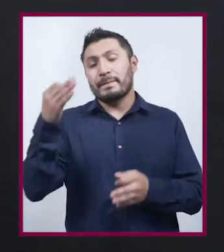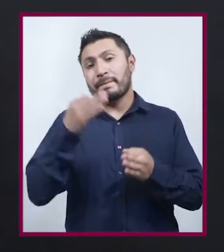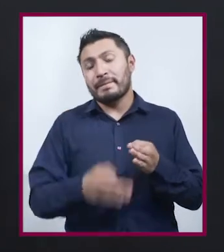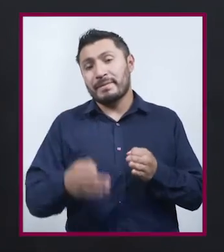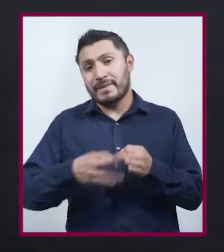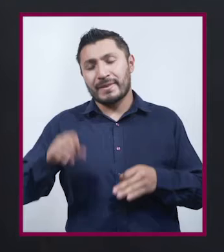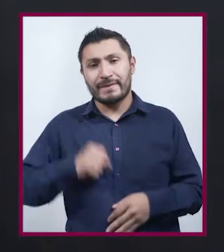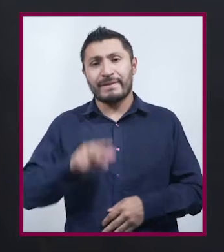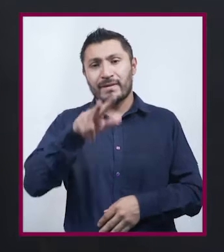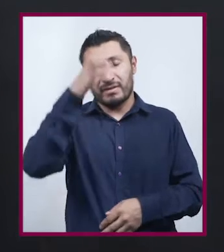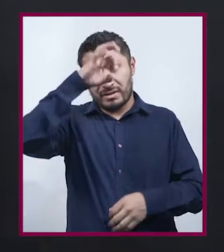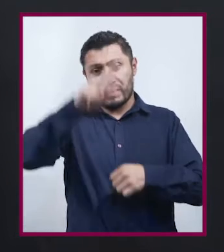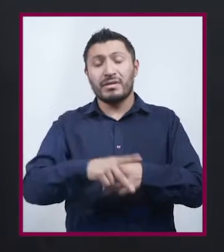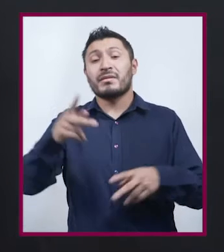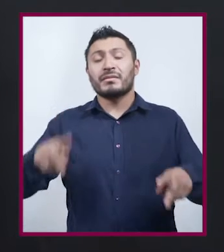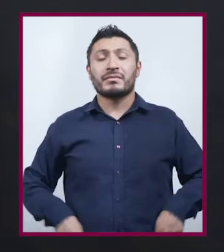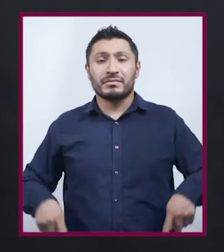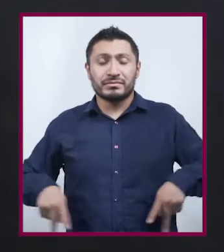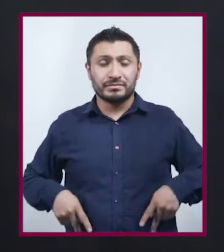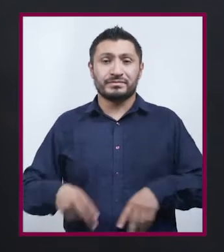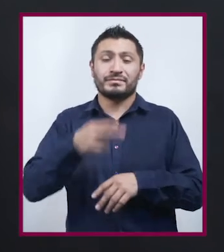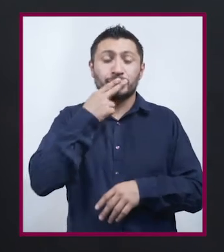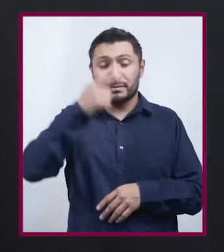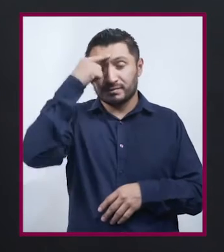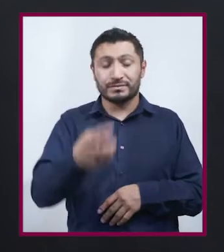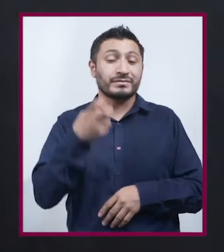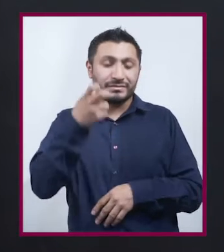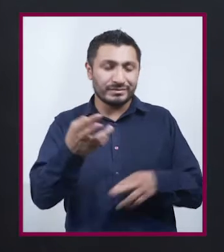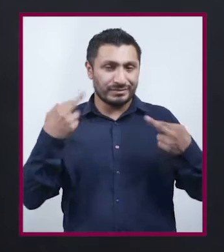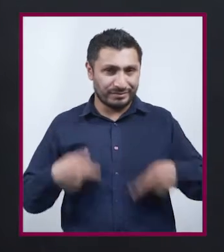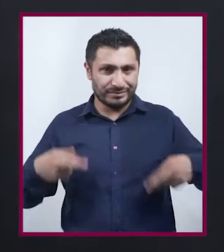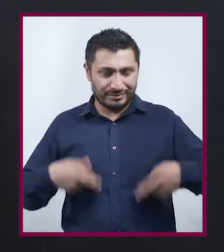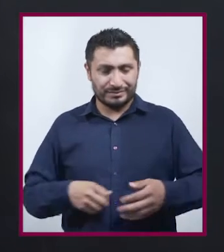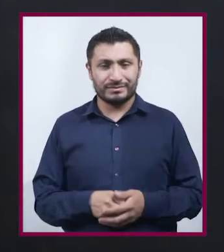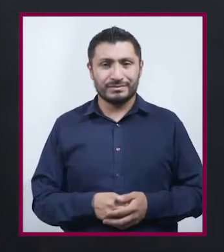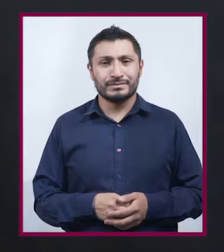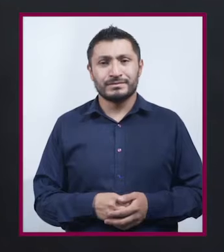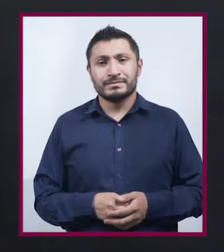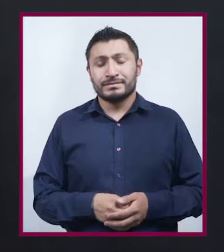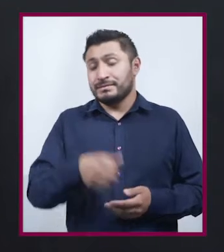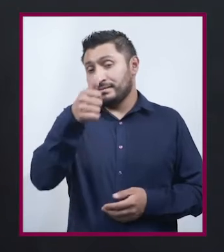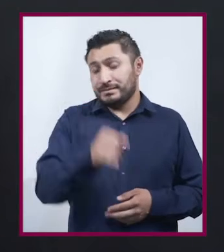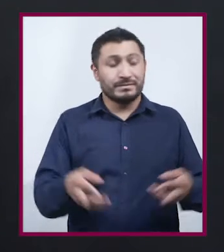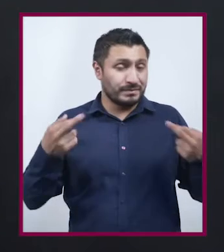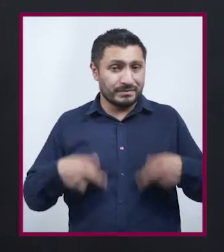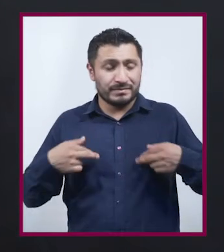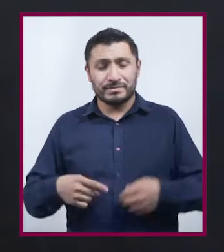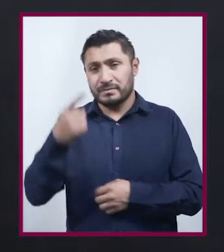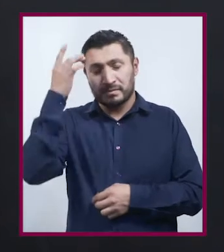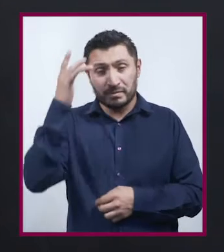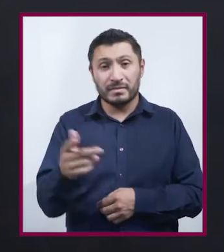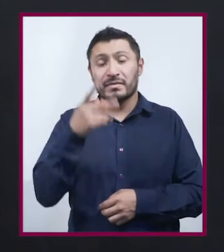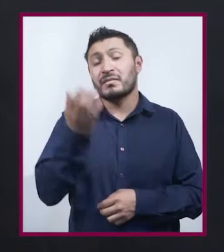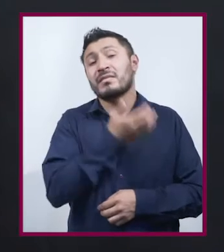XVIII, ya toda Europa usaba la palabra pantalón para referirse a esta prenda de vestir. Fue así como el atuendo de los devotos de un santo